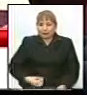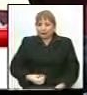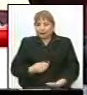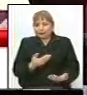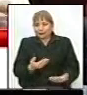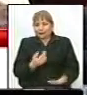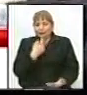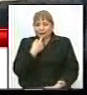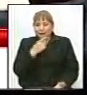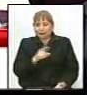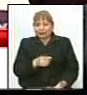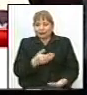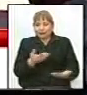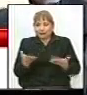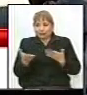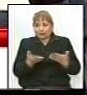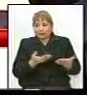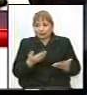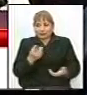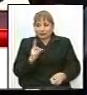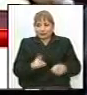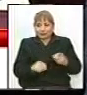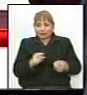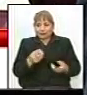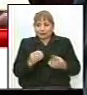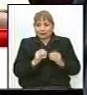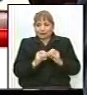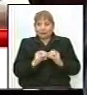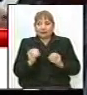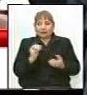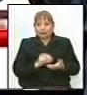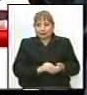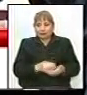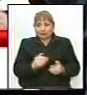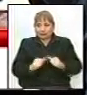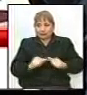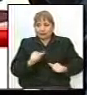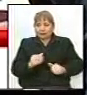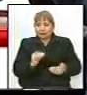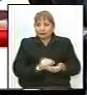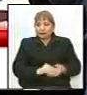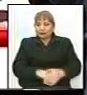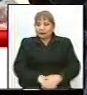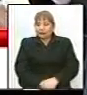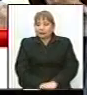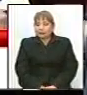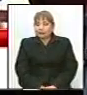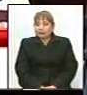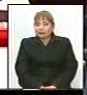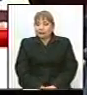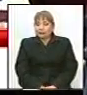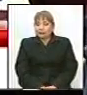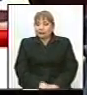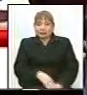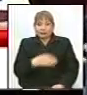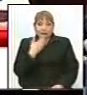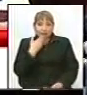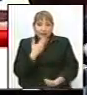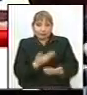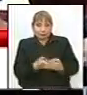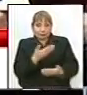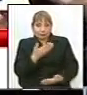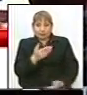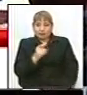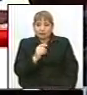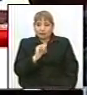estamos a disposición para alguna adición, alguna inquietud adicional. Muchas gracias, señor Vidal